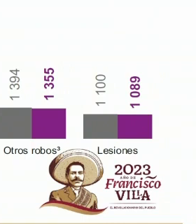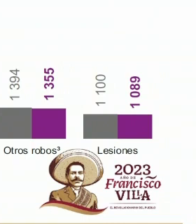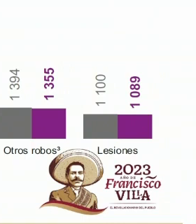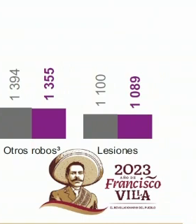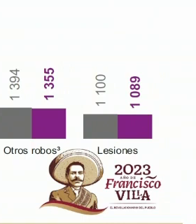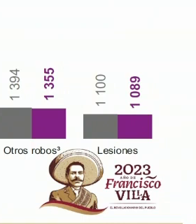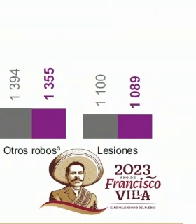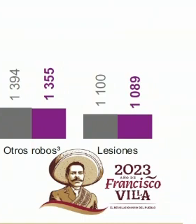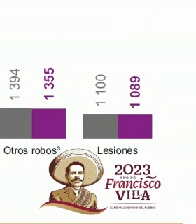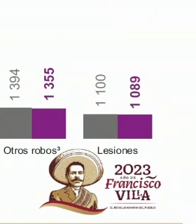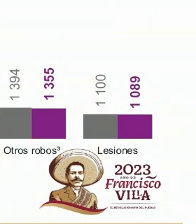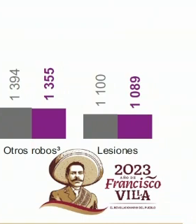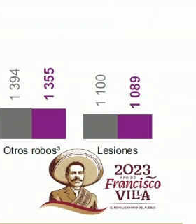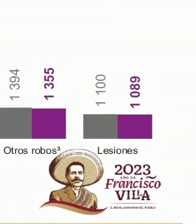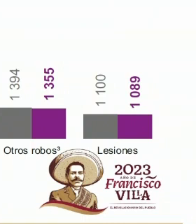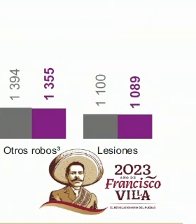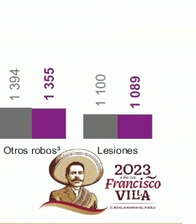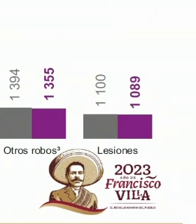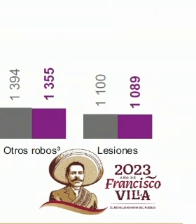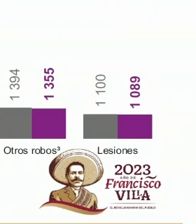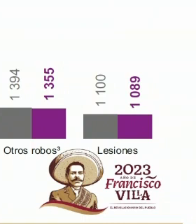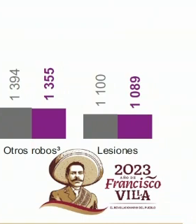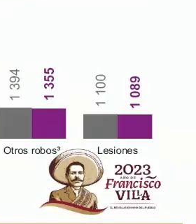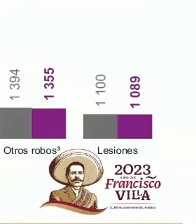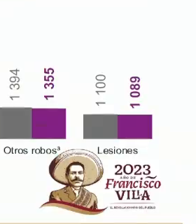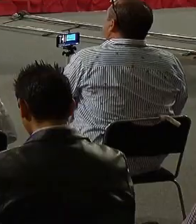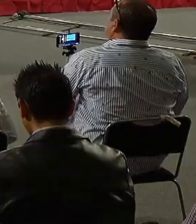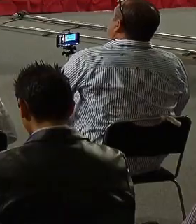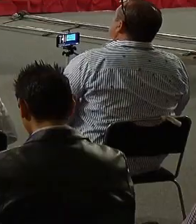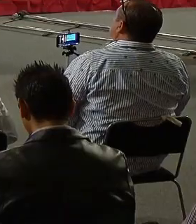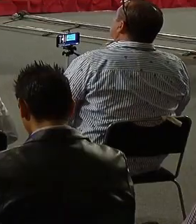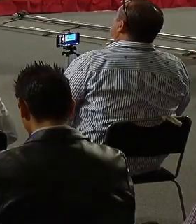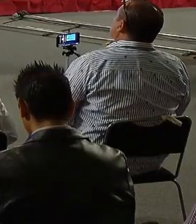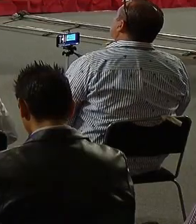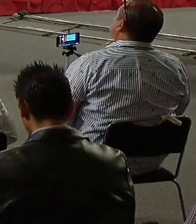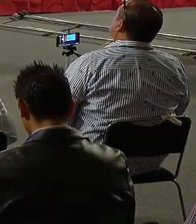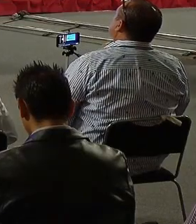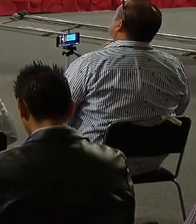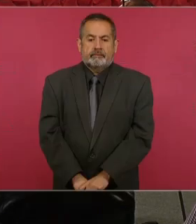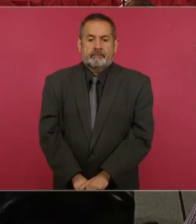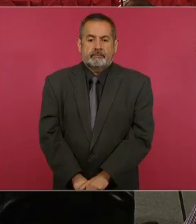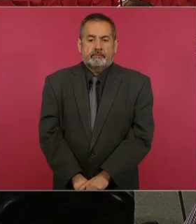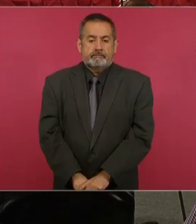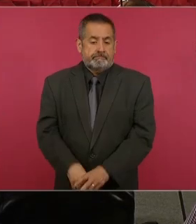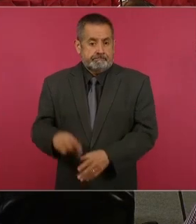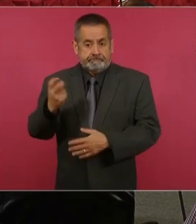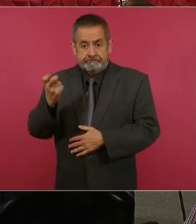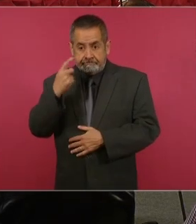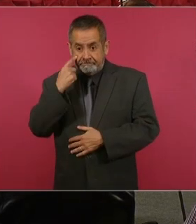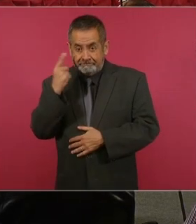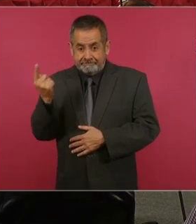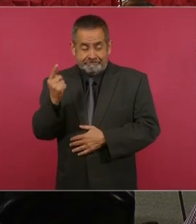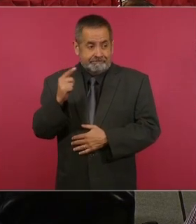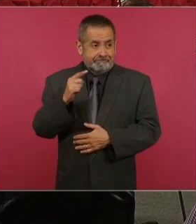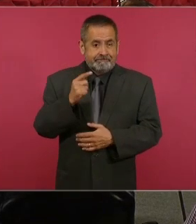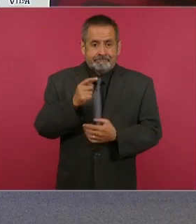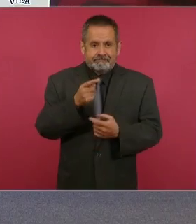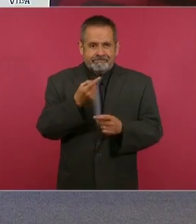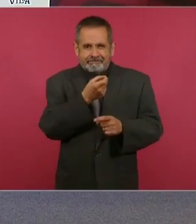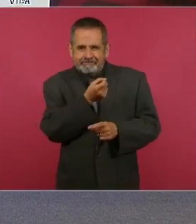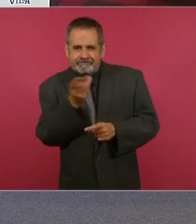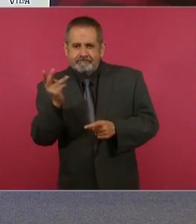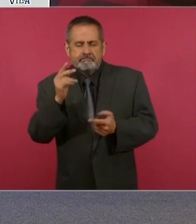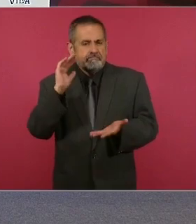verbales son delitos no graves. Entonces, también eso es importante, que los principales delitos, en la